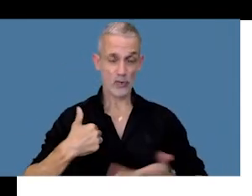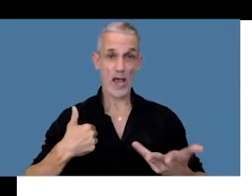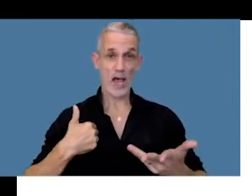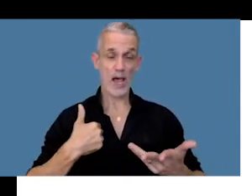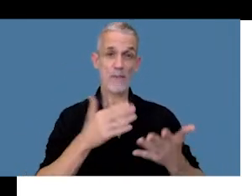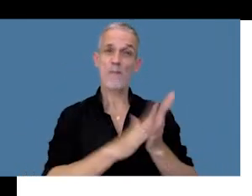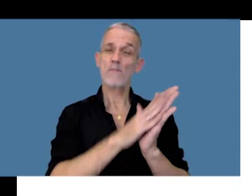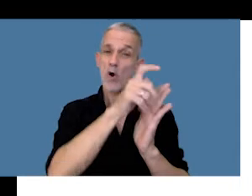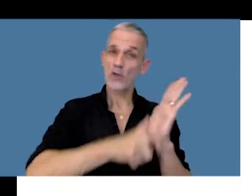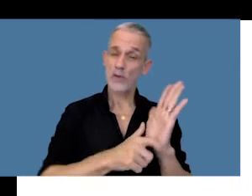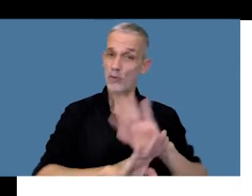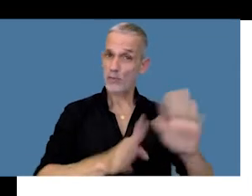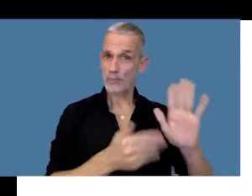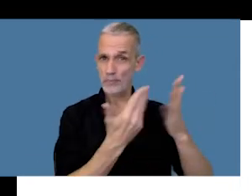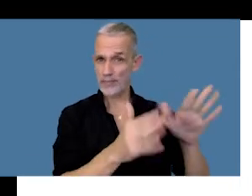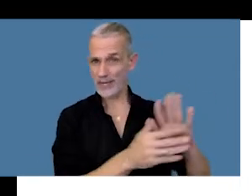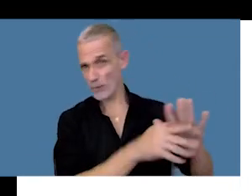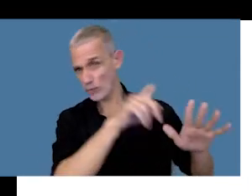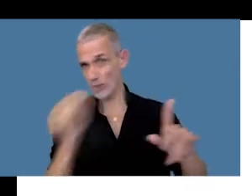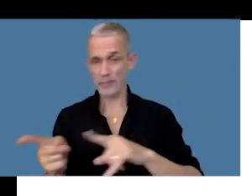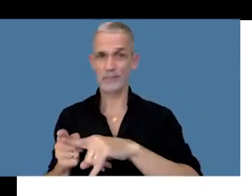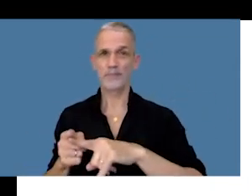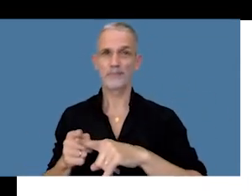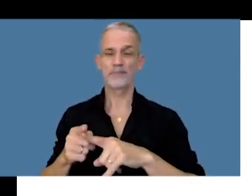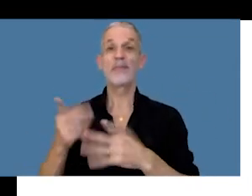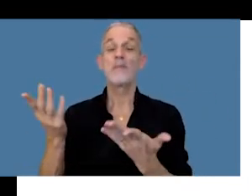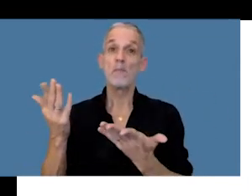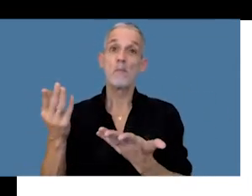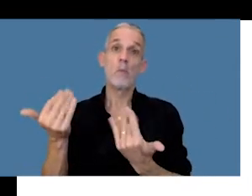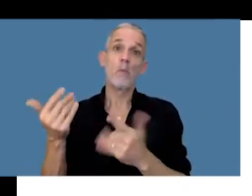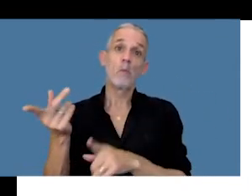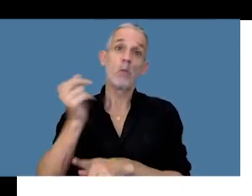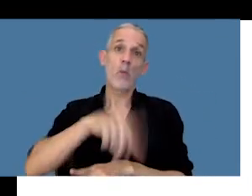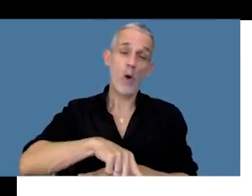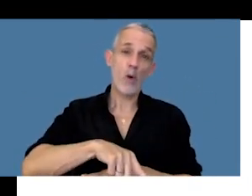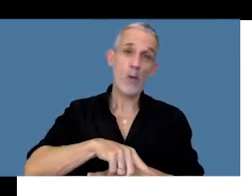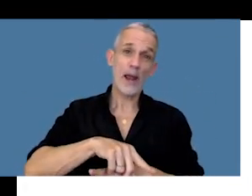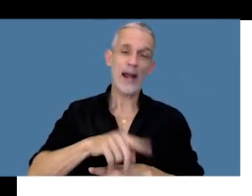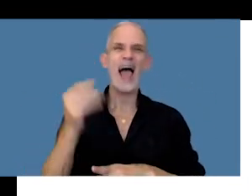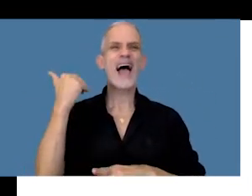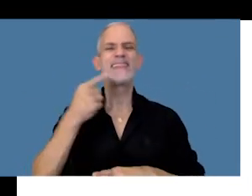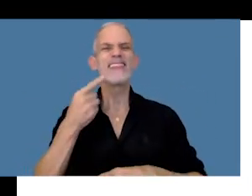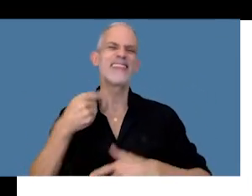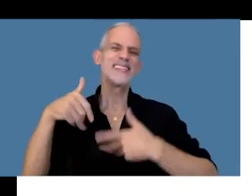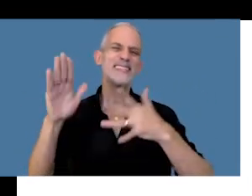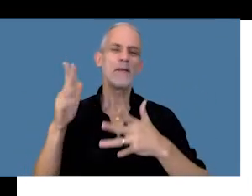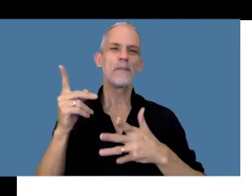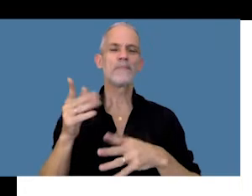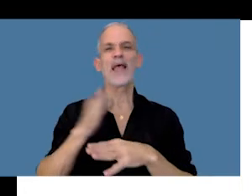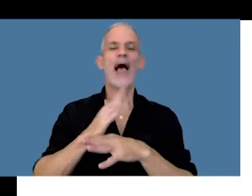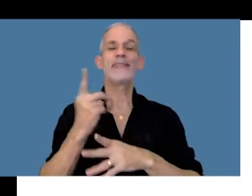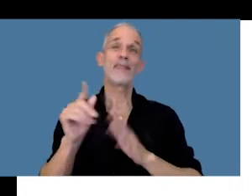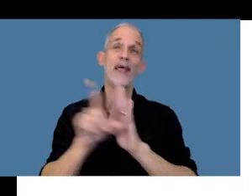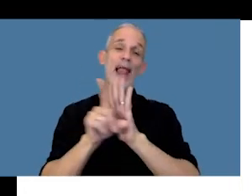del monotributo? Va a regresar, antes se decía, antes de la